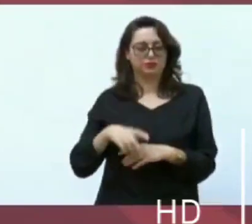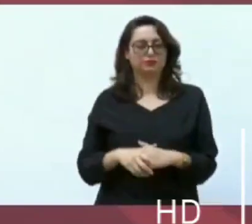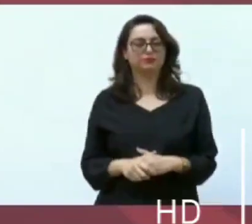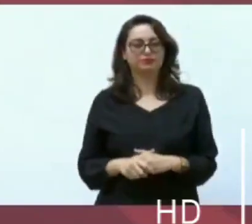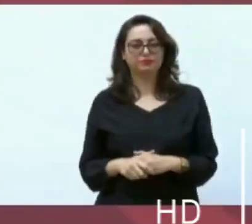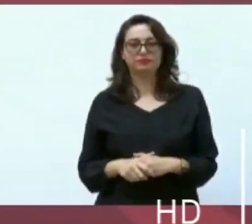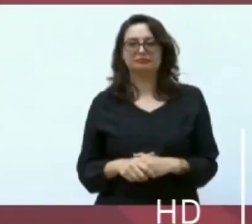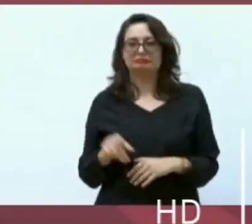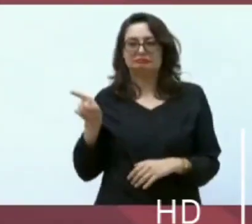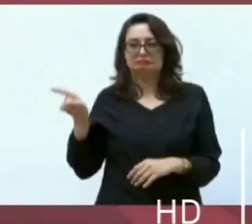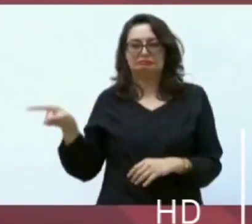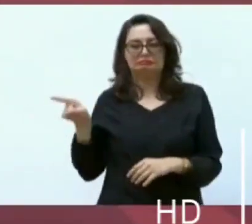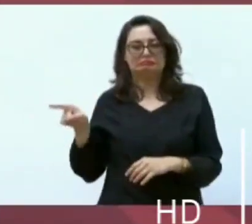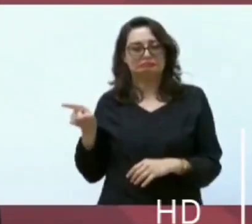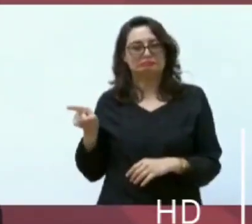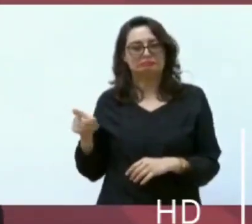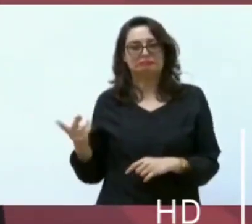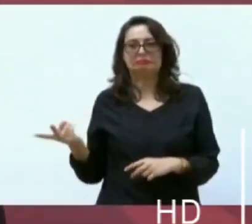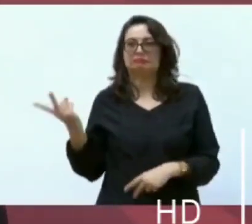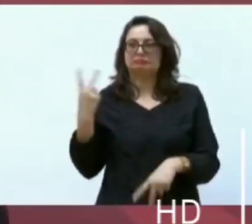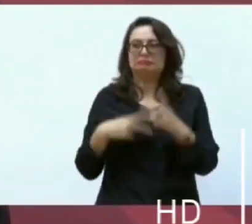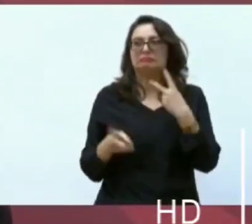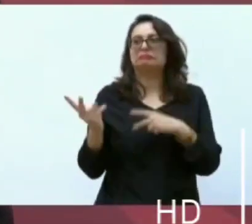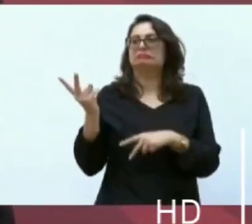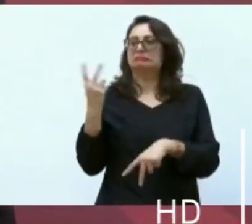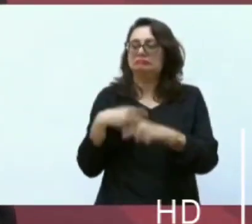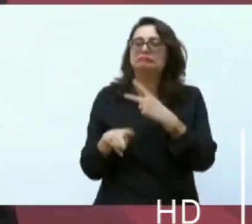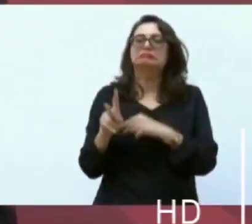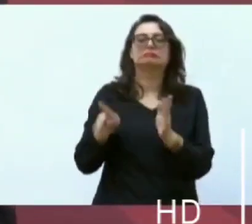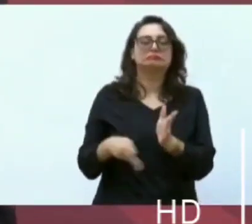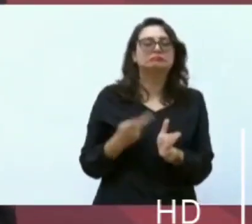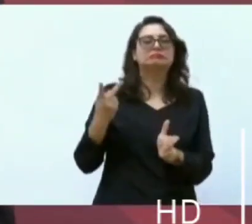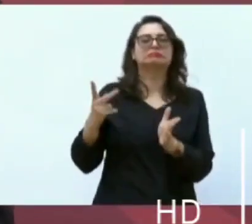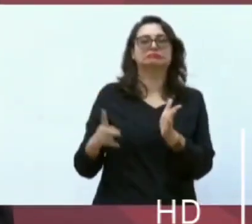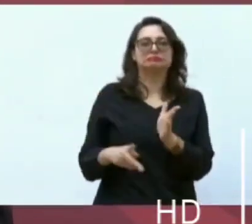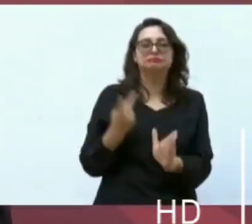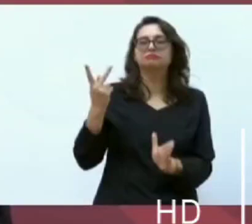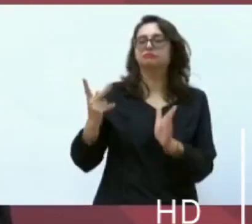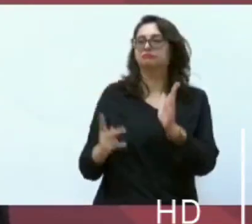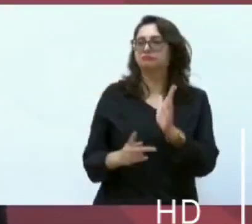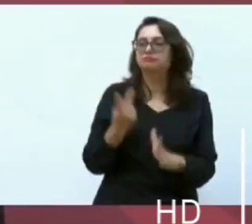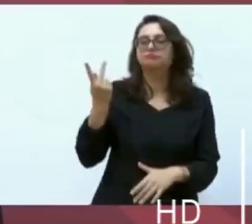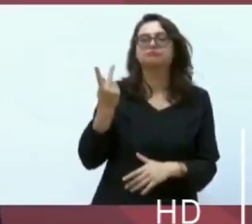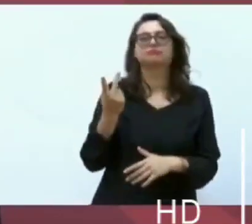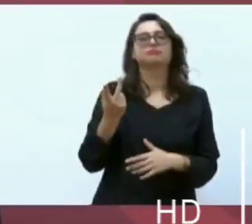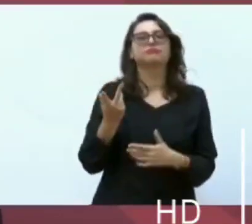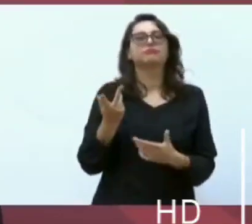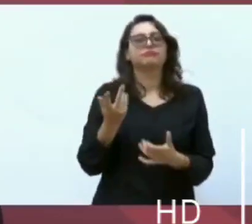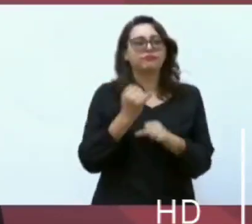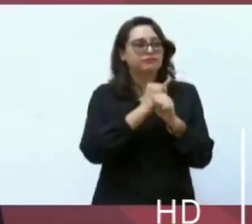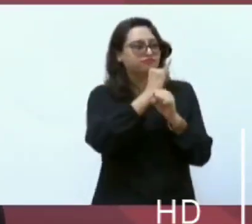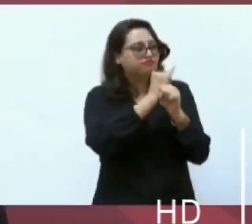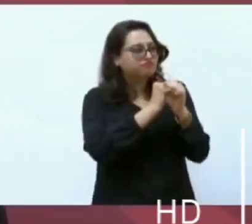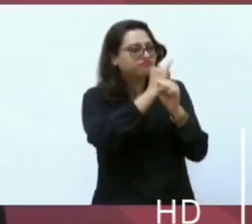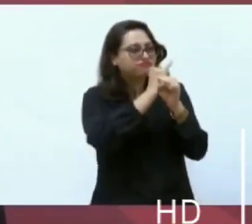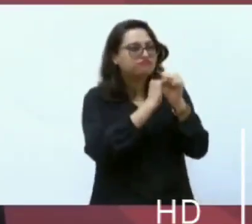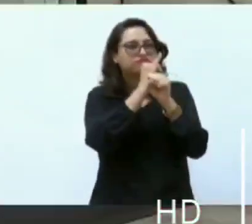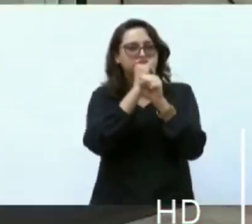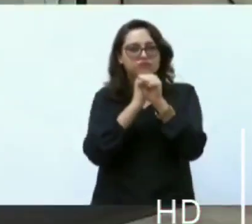que más visitaba este archivo y el que más aportó para la